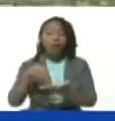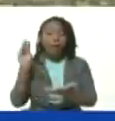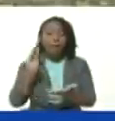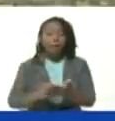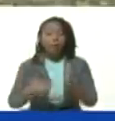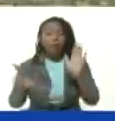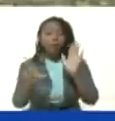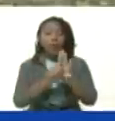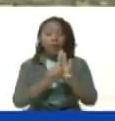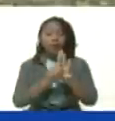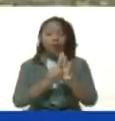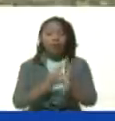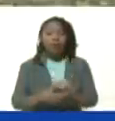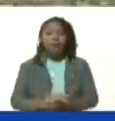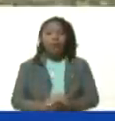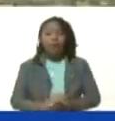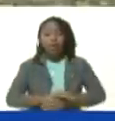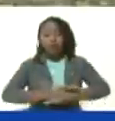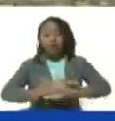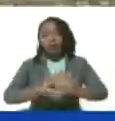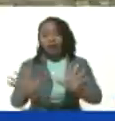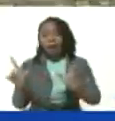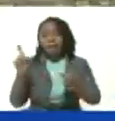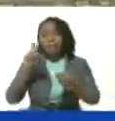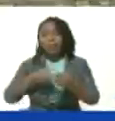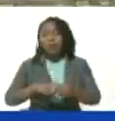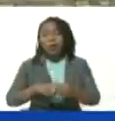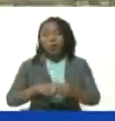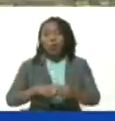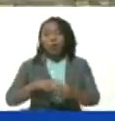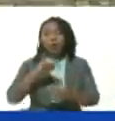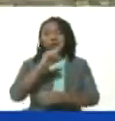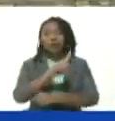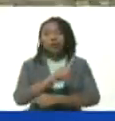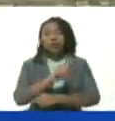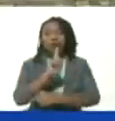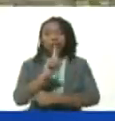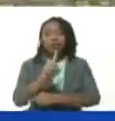ley ya se han inscrito